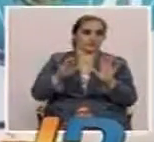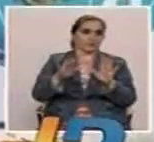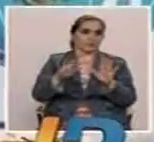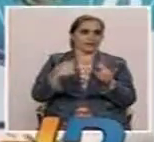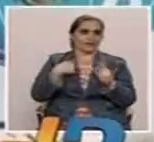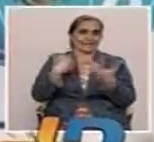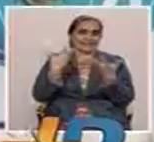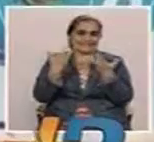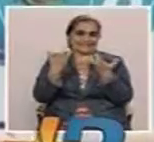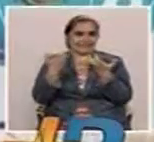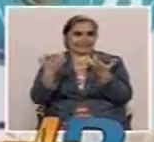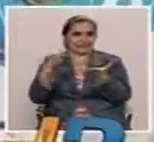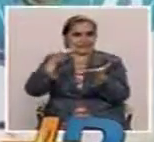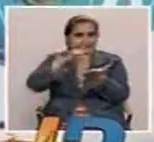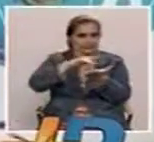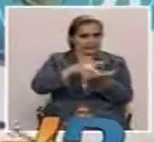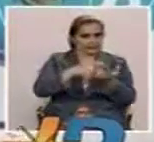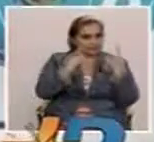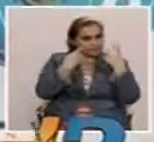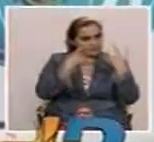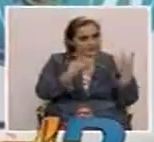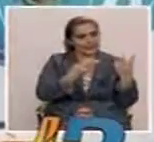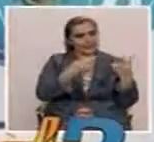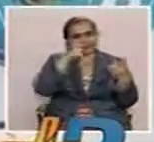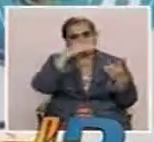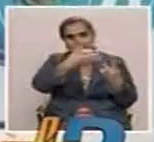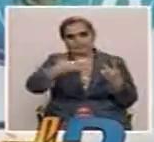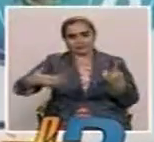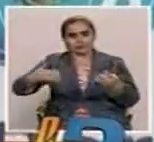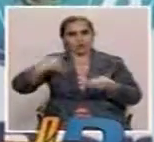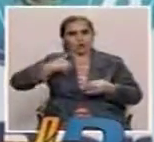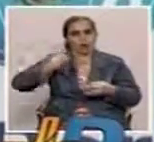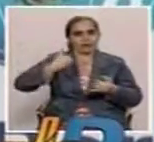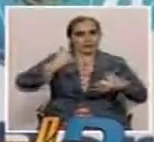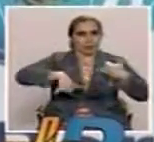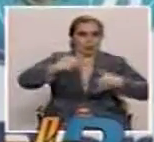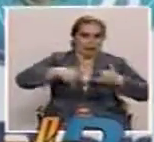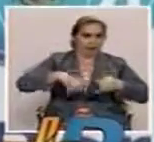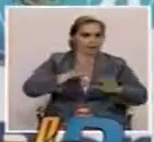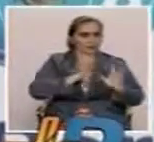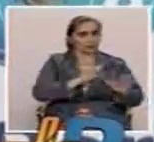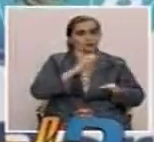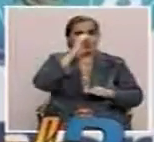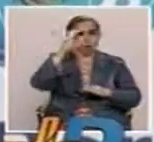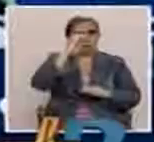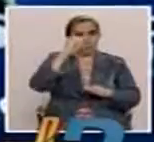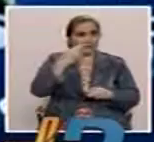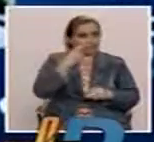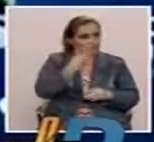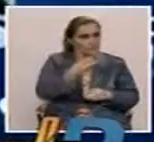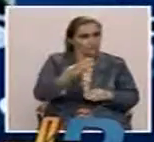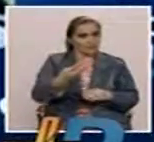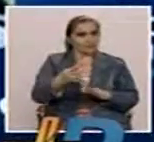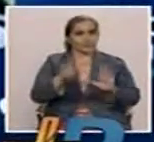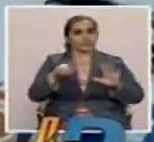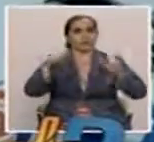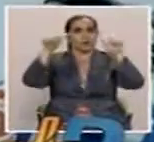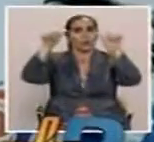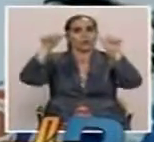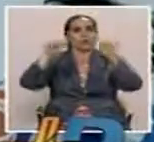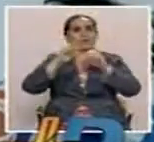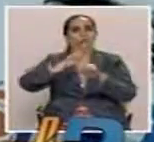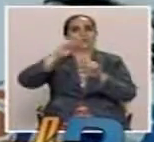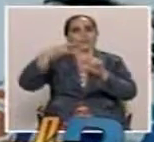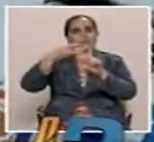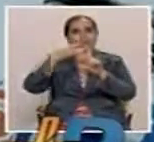busca el talento colombiano, es un evento estructurado en diferentes fases. Por medio de esta página y llenando